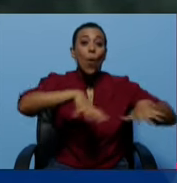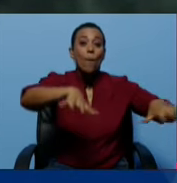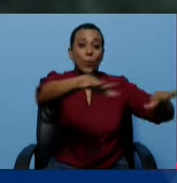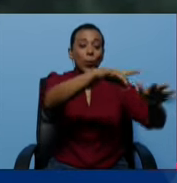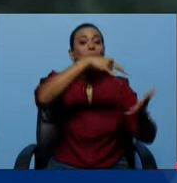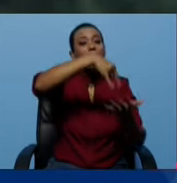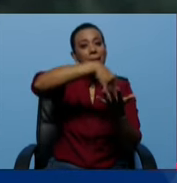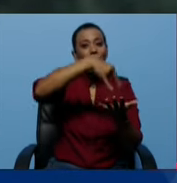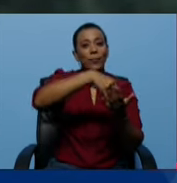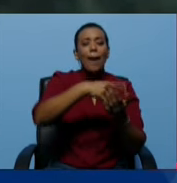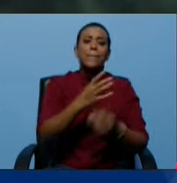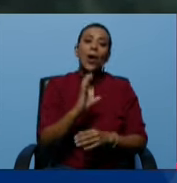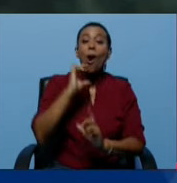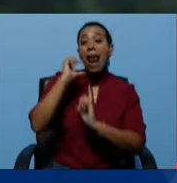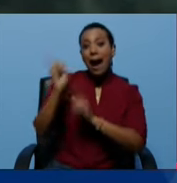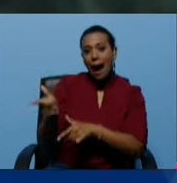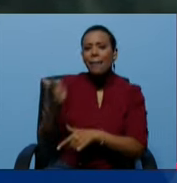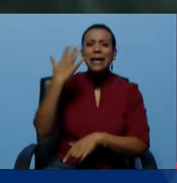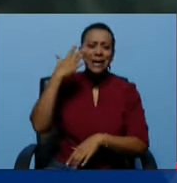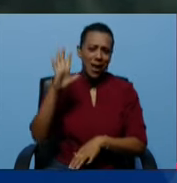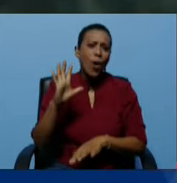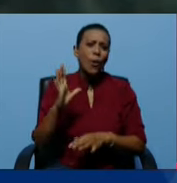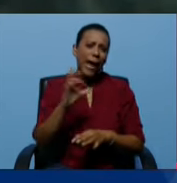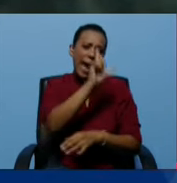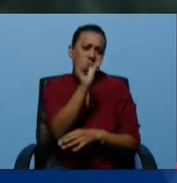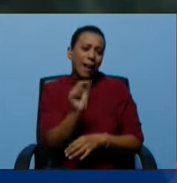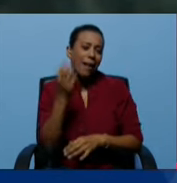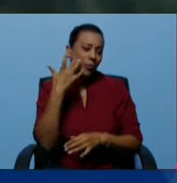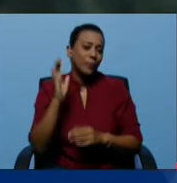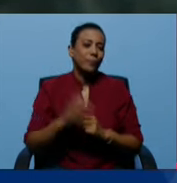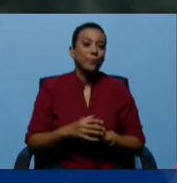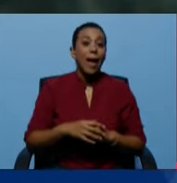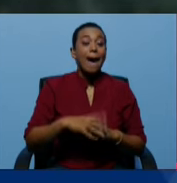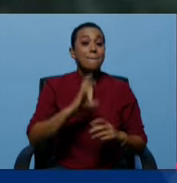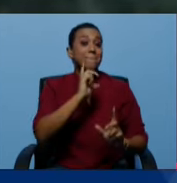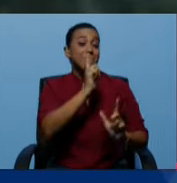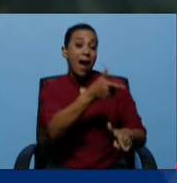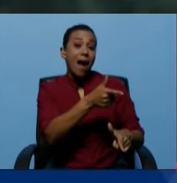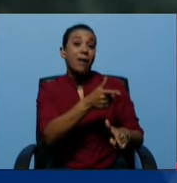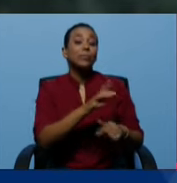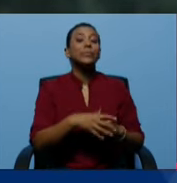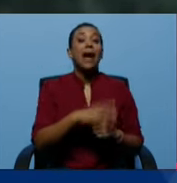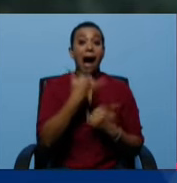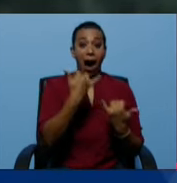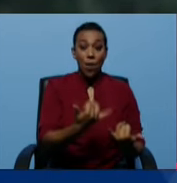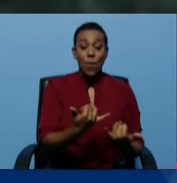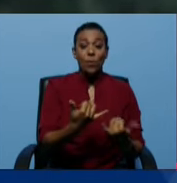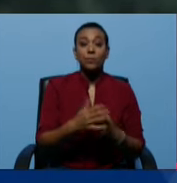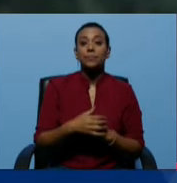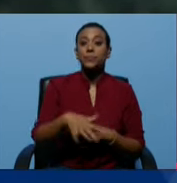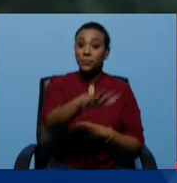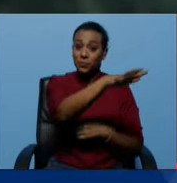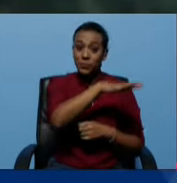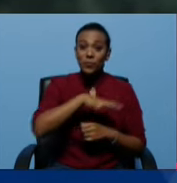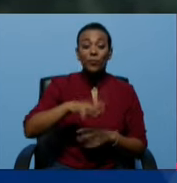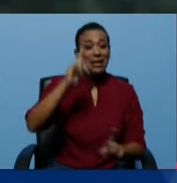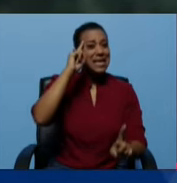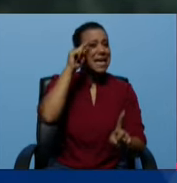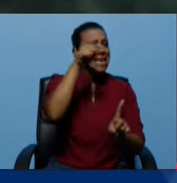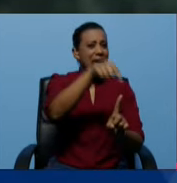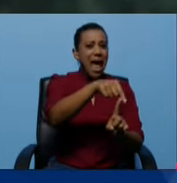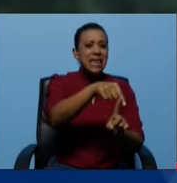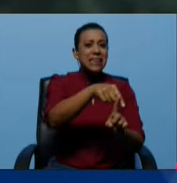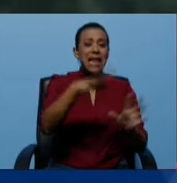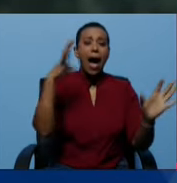cava es medio italiano. En Barlovento estaban los africanos. Y ahora nos vamos directamente